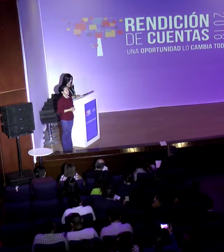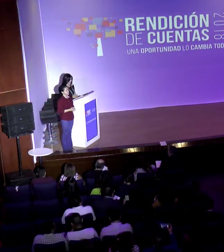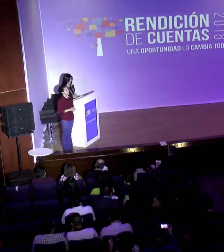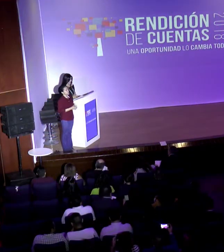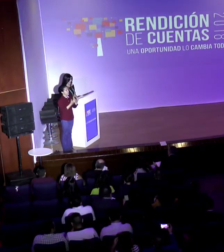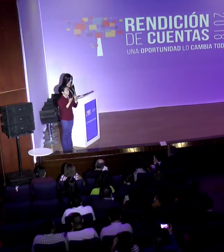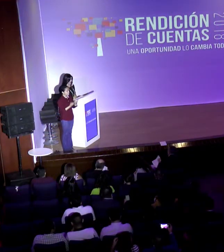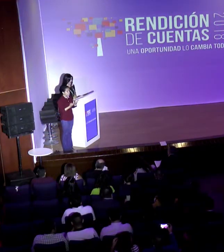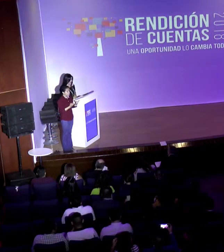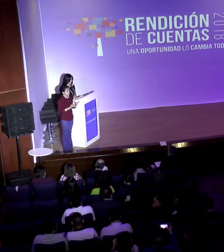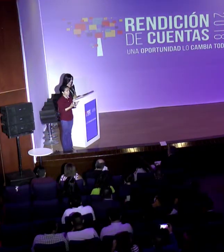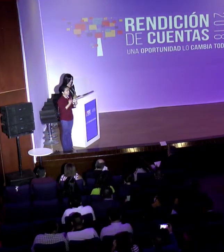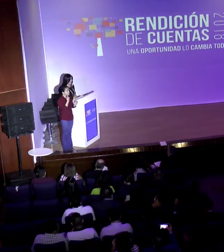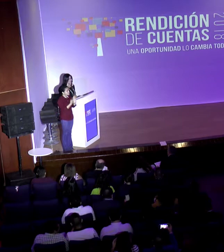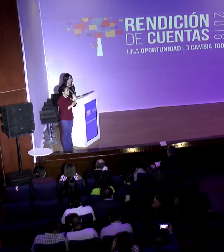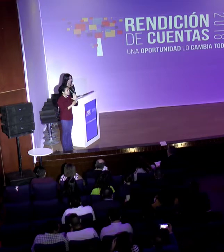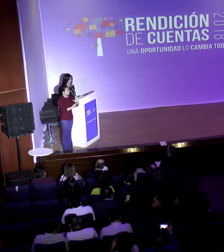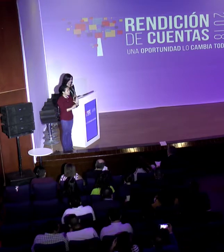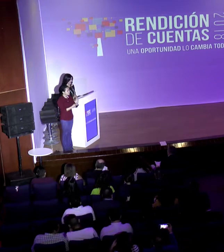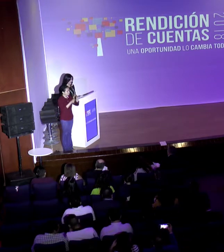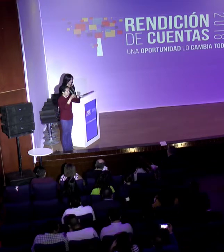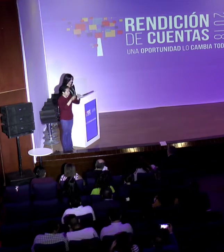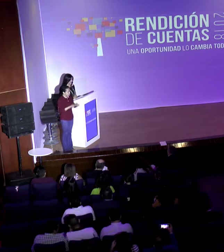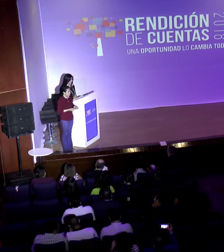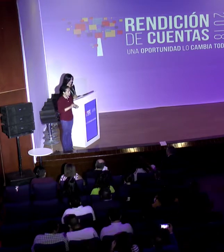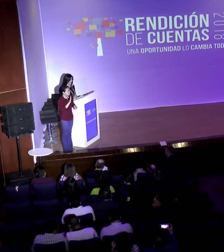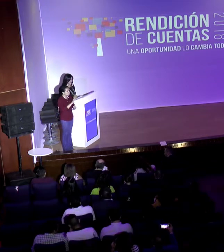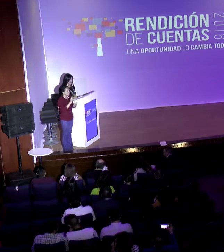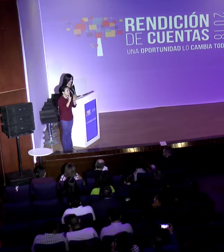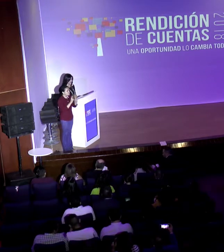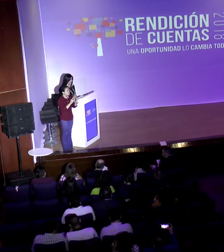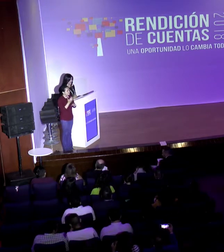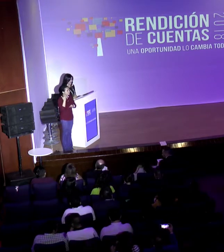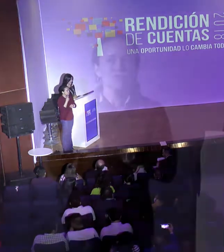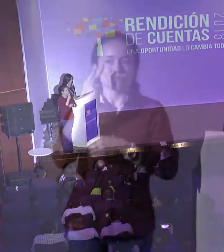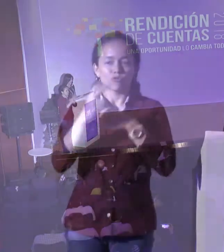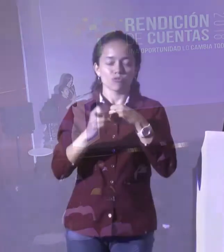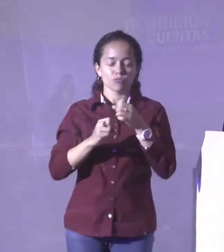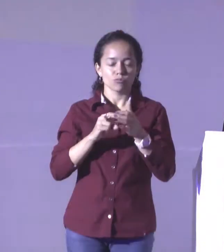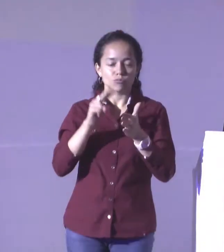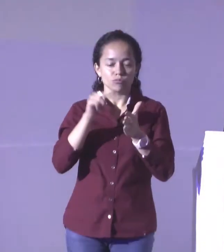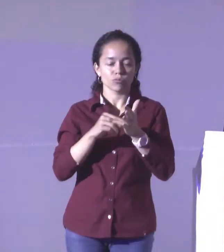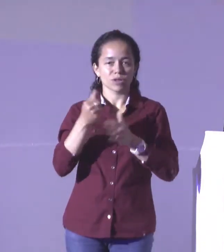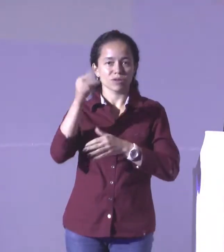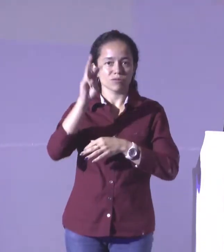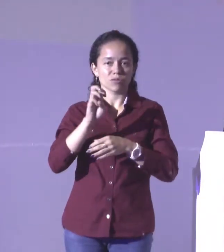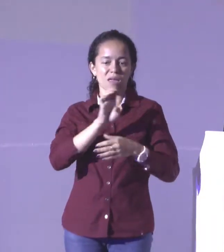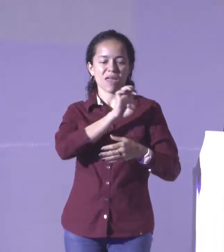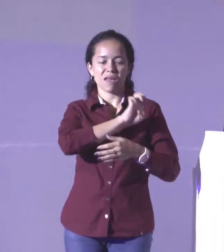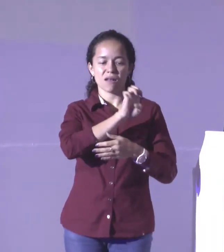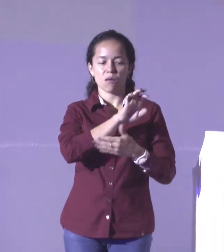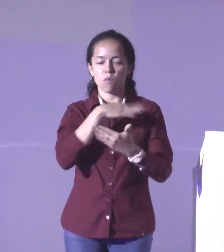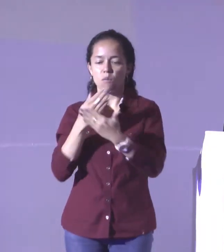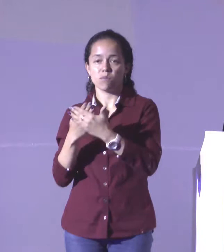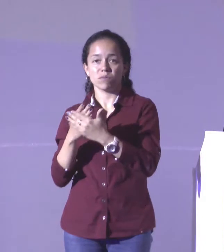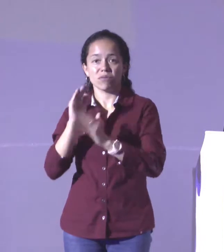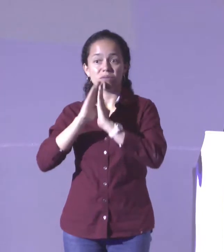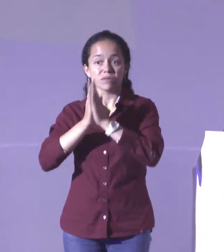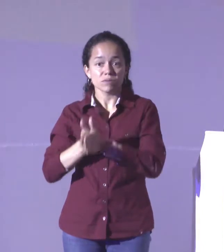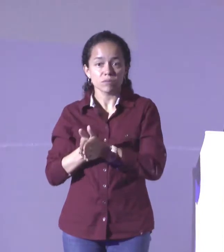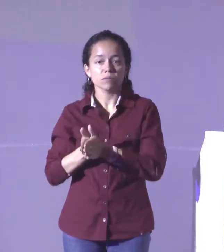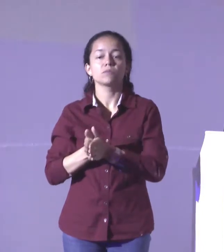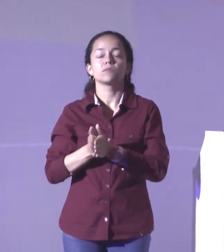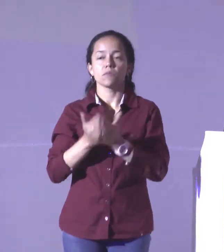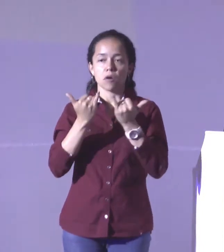A continuación, para dar a conocer la gestión y el balance de los resultados obtenidos durante la vigencia de enero a diciembre de 2018, se